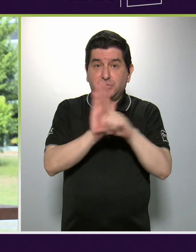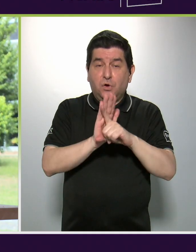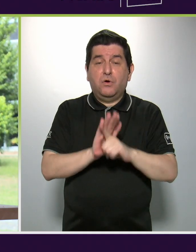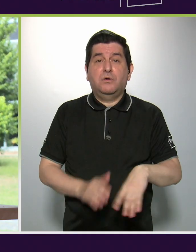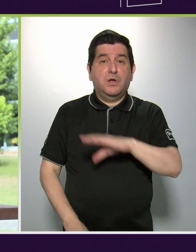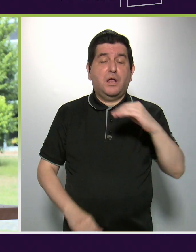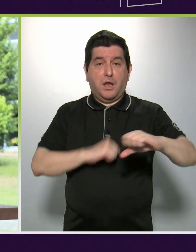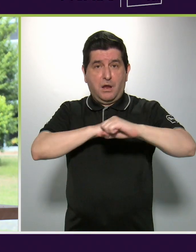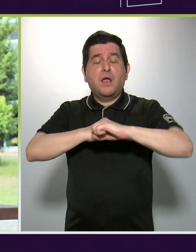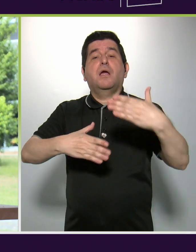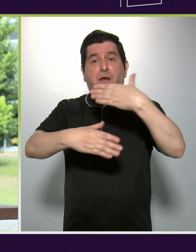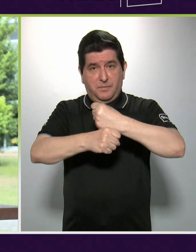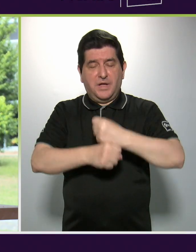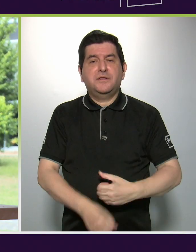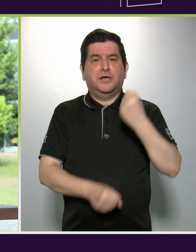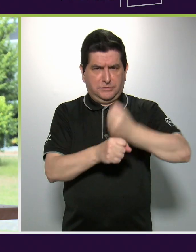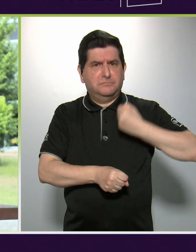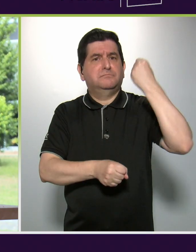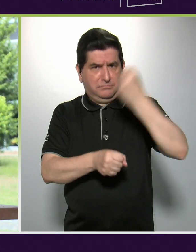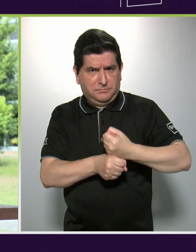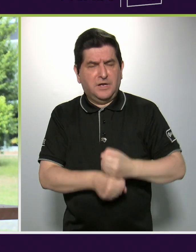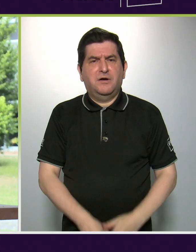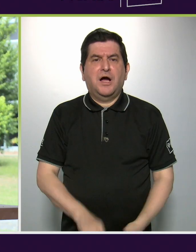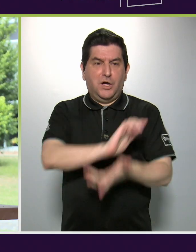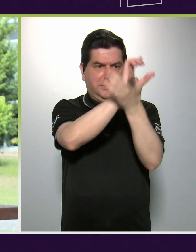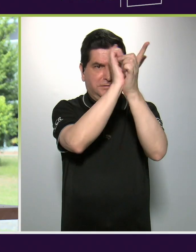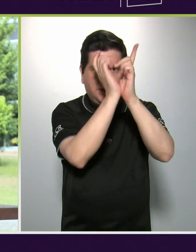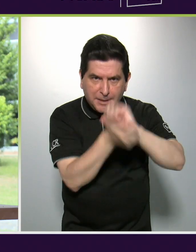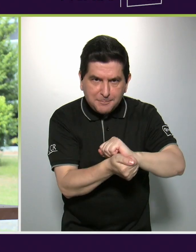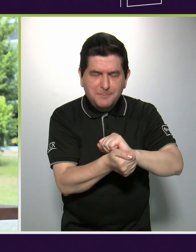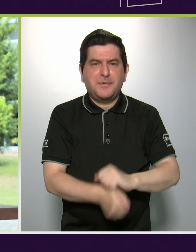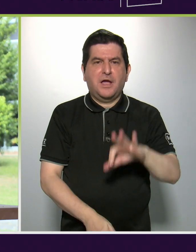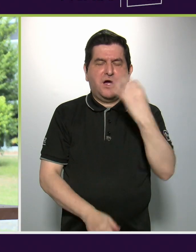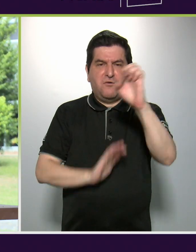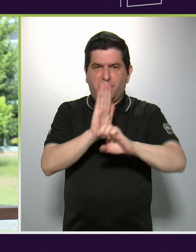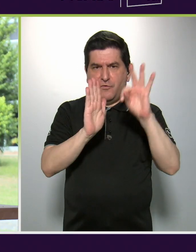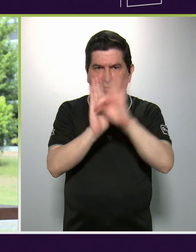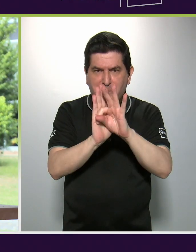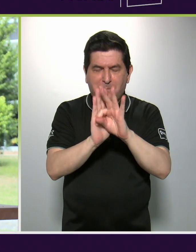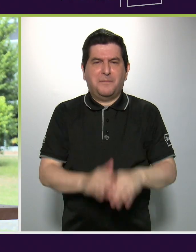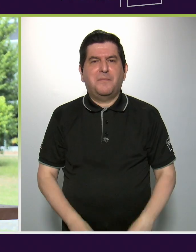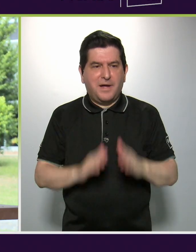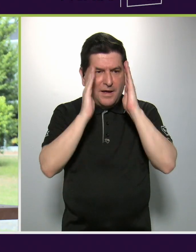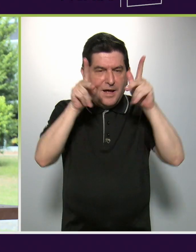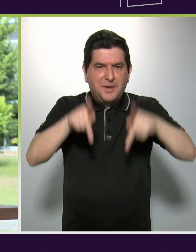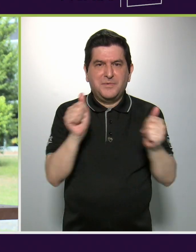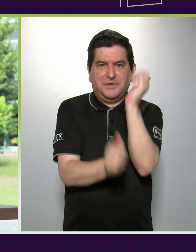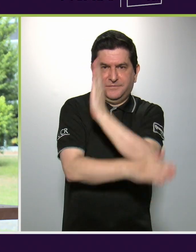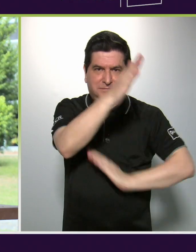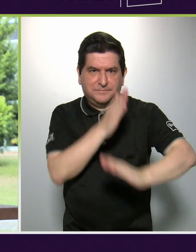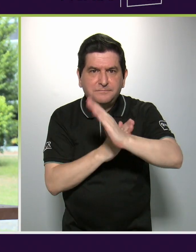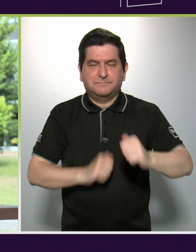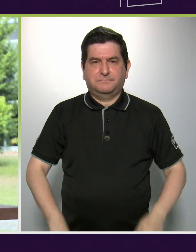revertir esta forma estereotipada de trato hacia las personas con discapacidad, ¿no? Lamentablemente hemos